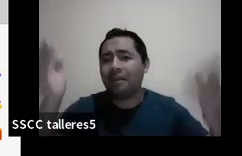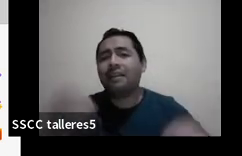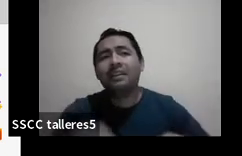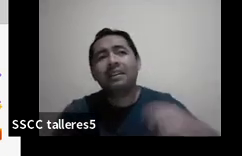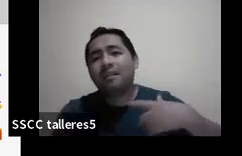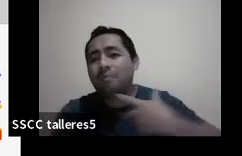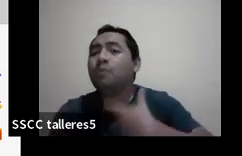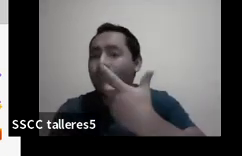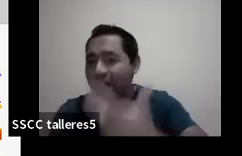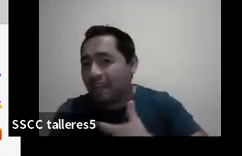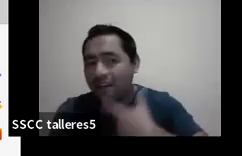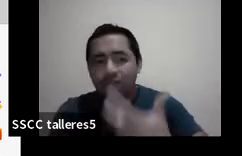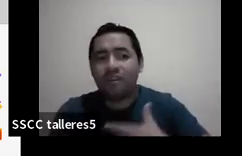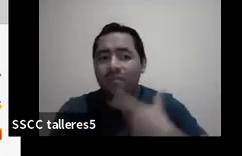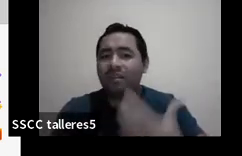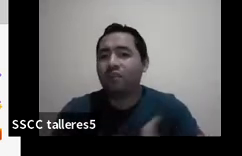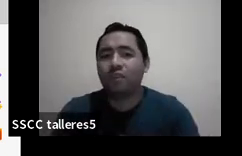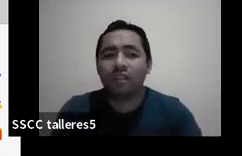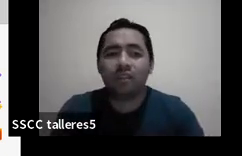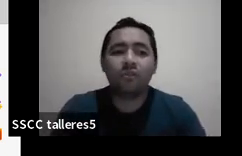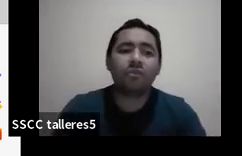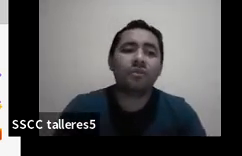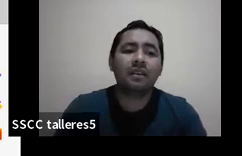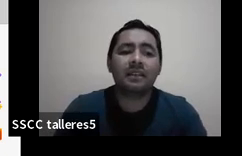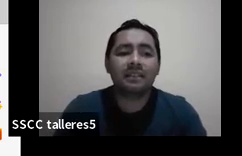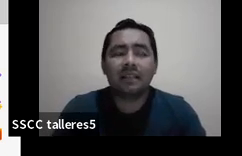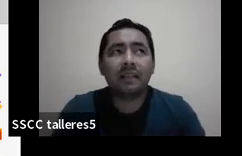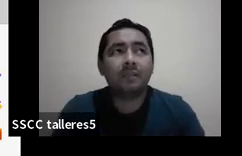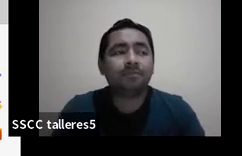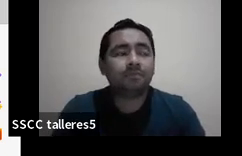gritan, balbucean, ¿no? Emiten sonidos,